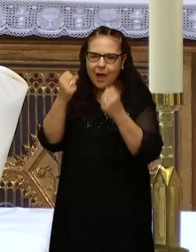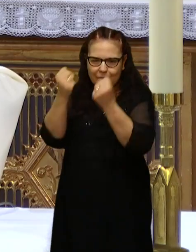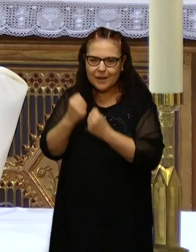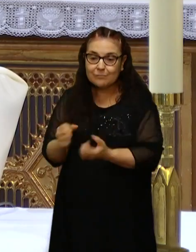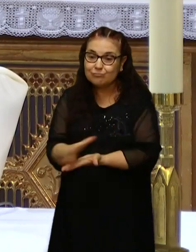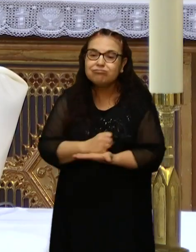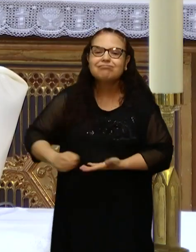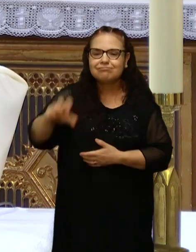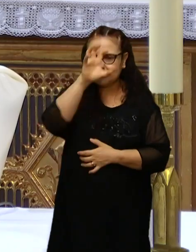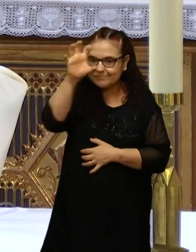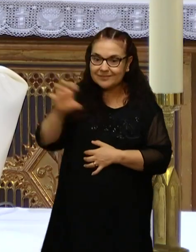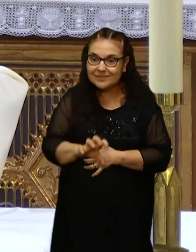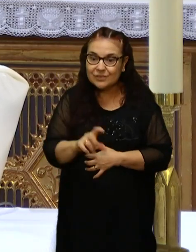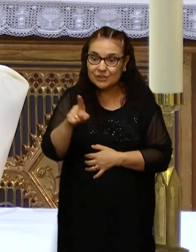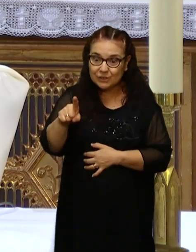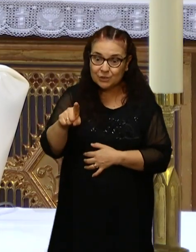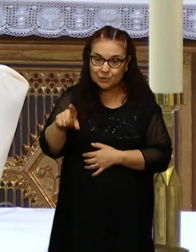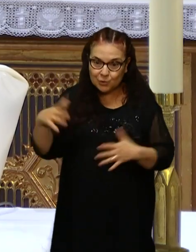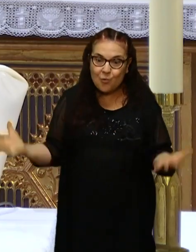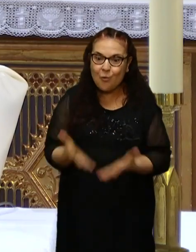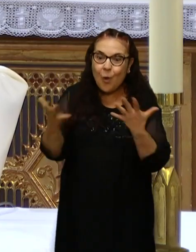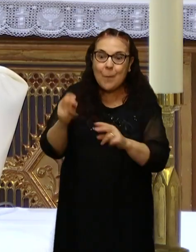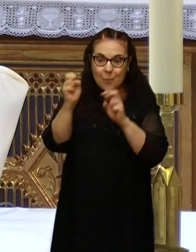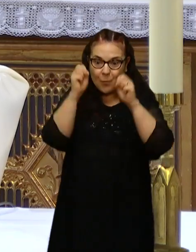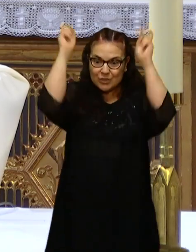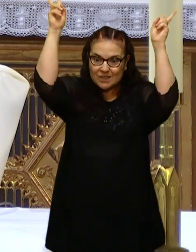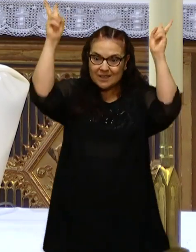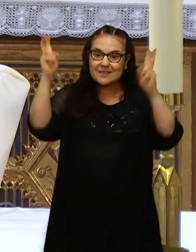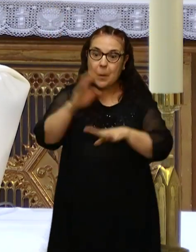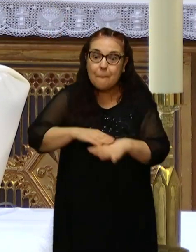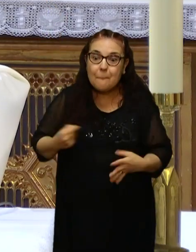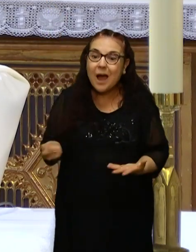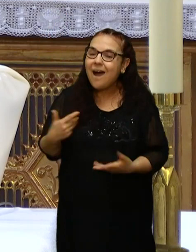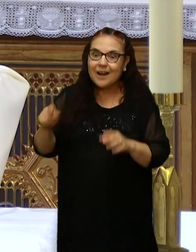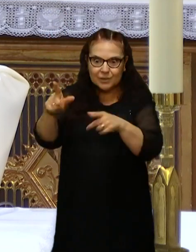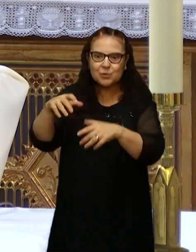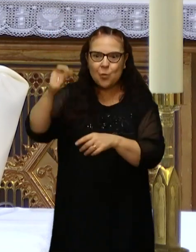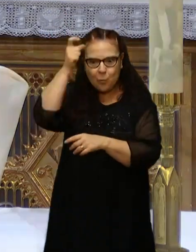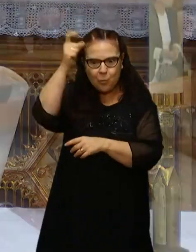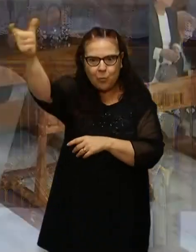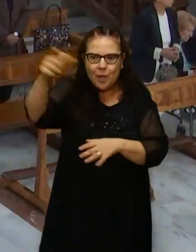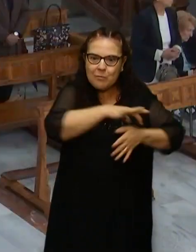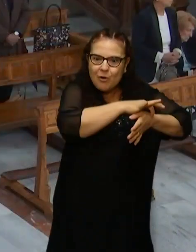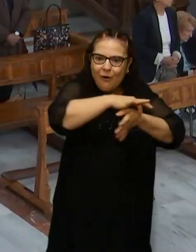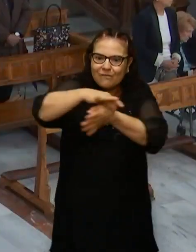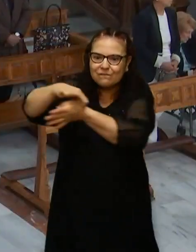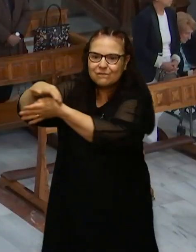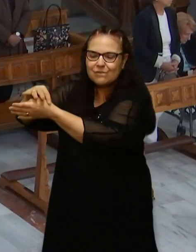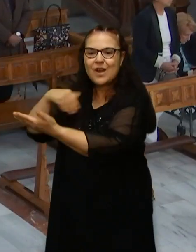naciones. Tú suscitaste a Moisés para librar a tu pueblo y guiarlo a la tierra de